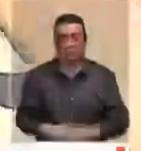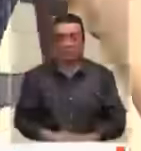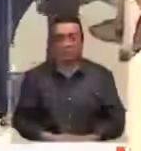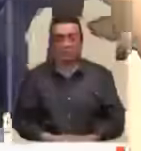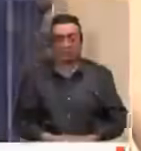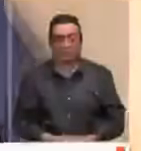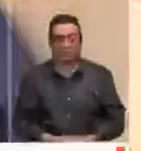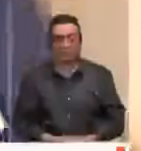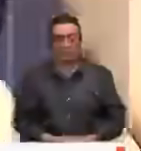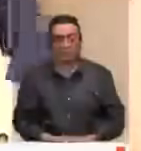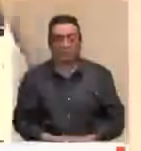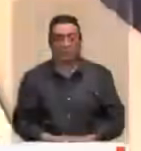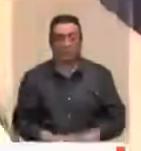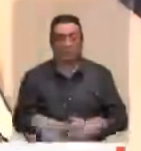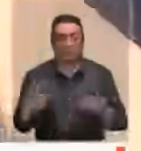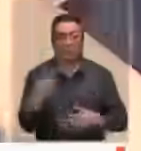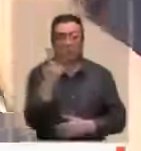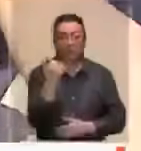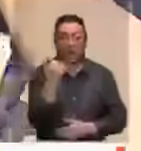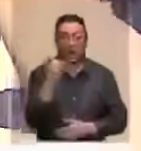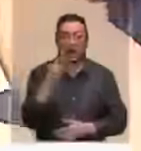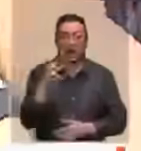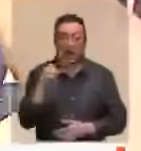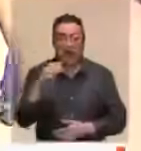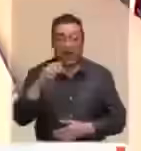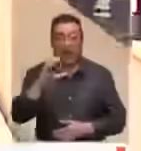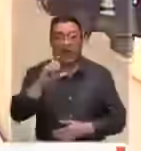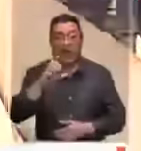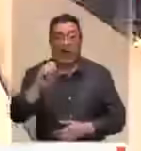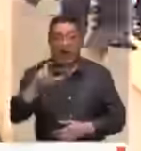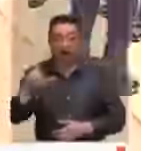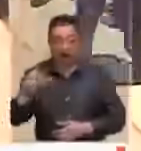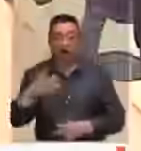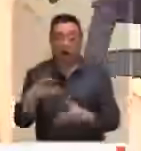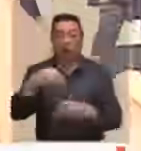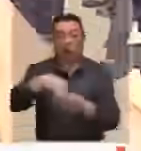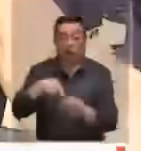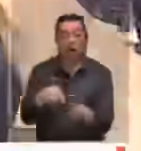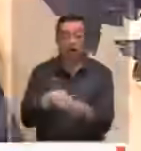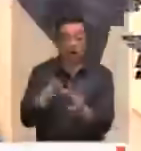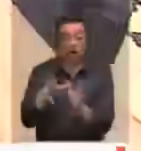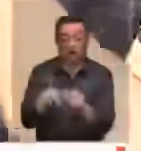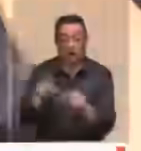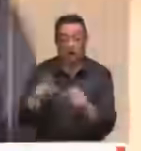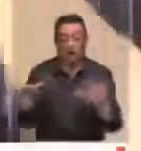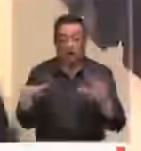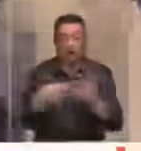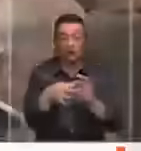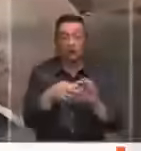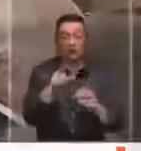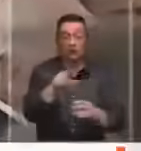Bueno, Vera Gallo es parte de la familia también. Tiene una relación con Chapo.